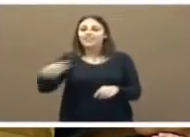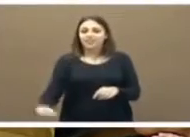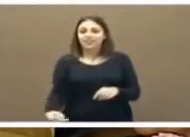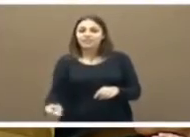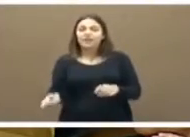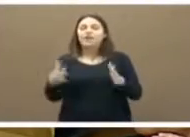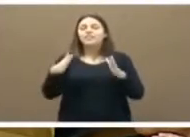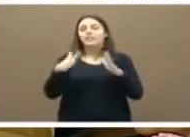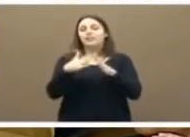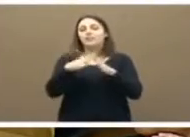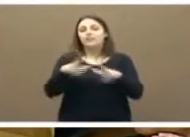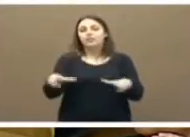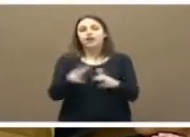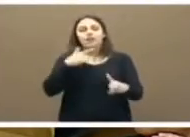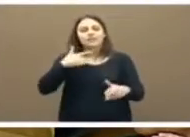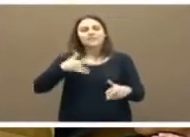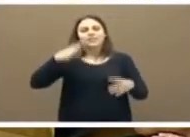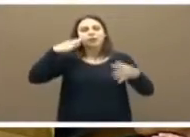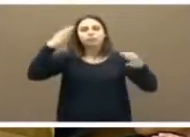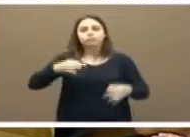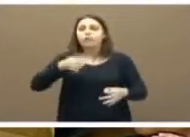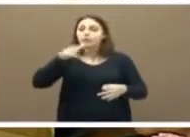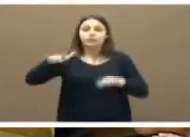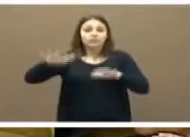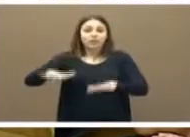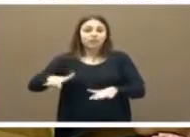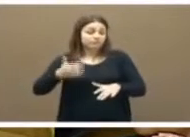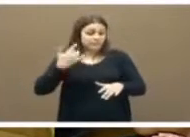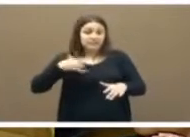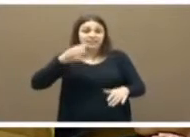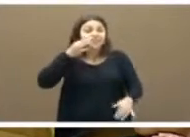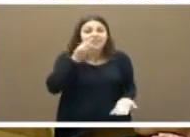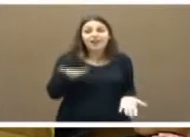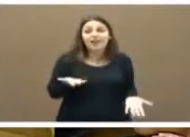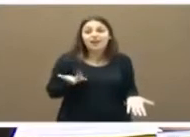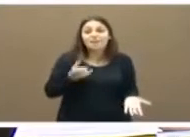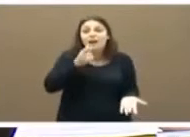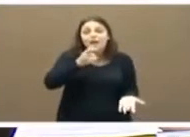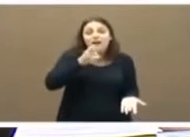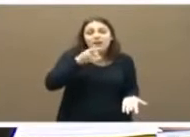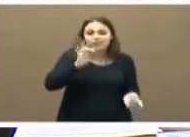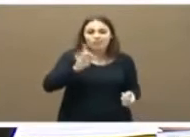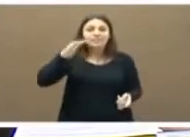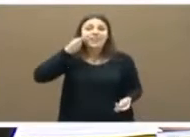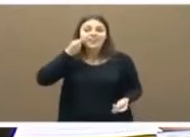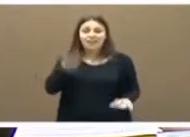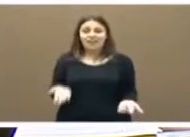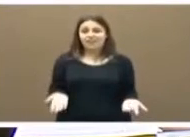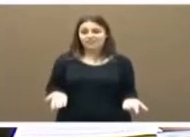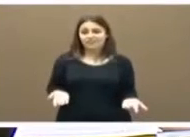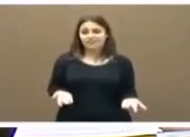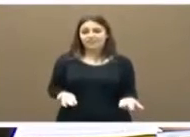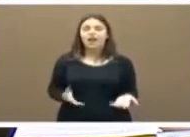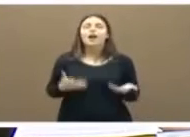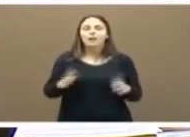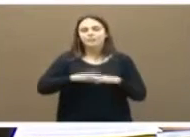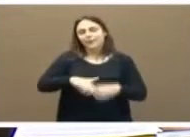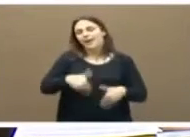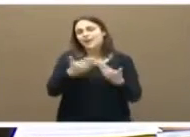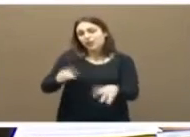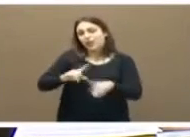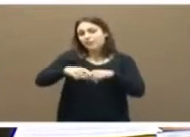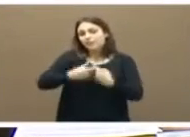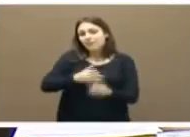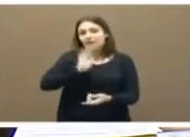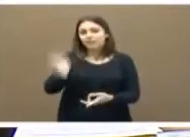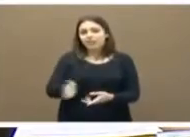queda garantizada con la permanencia en la vivienda. Estos son hechos, señora Lozano, no son palabras, son sencillamente hechos. Para ayudar a las familias afectadas